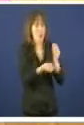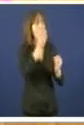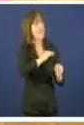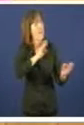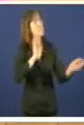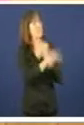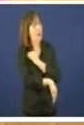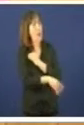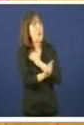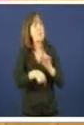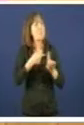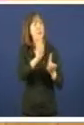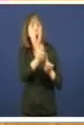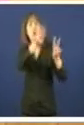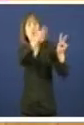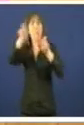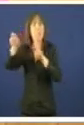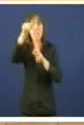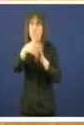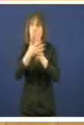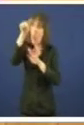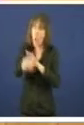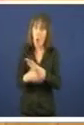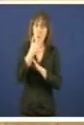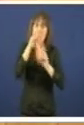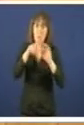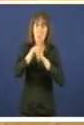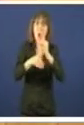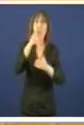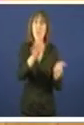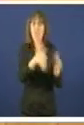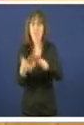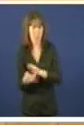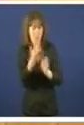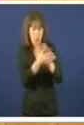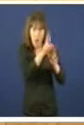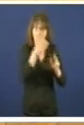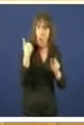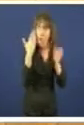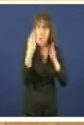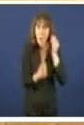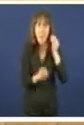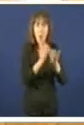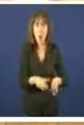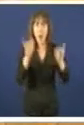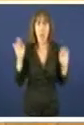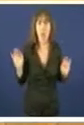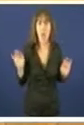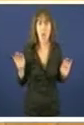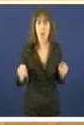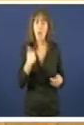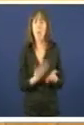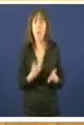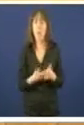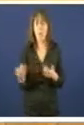cuestións que están sendo centrais, como hoxe, como é todo o proceso de transición. E a prova máis evidente é que está con luz de